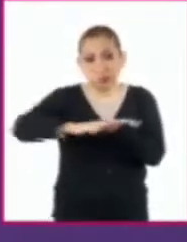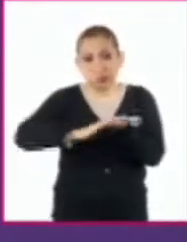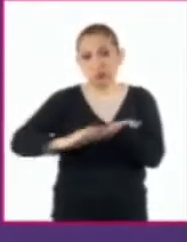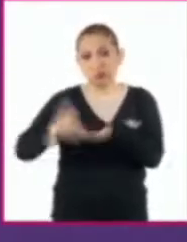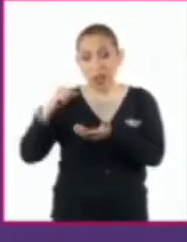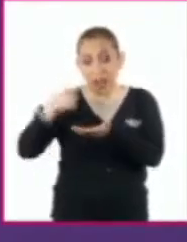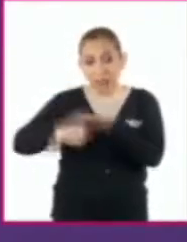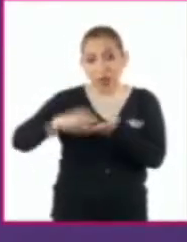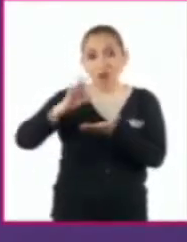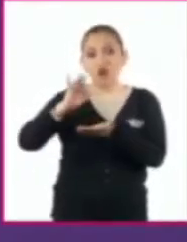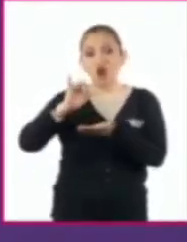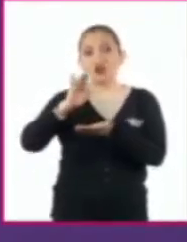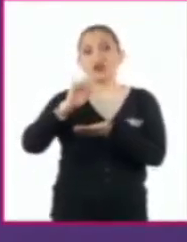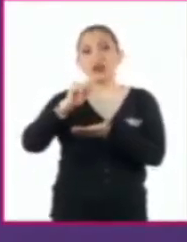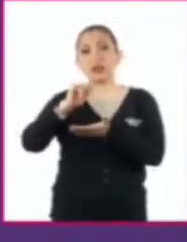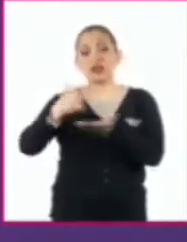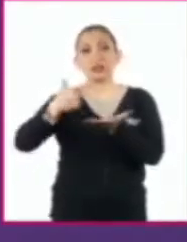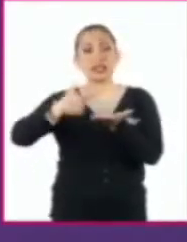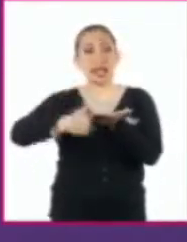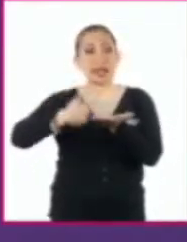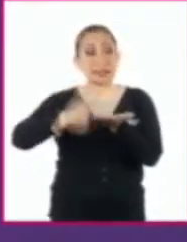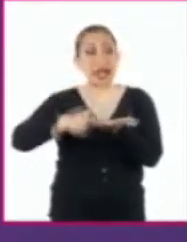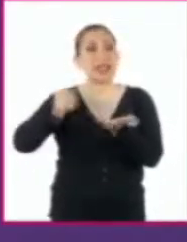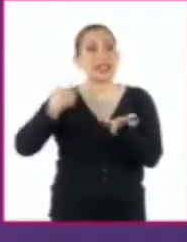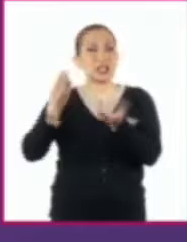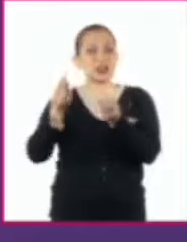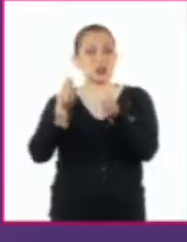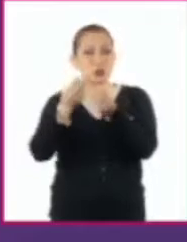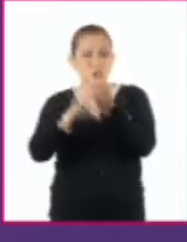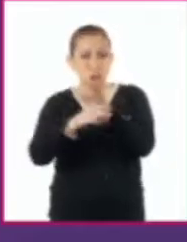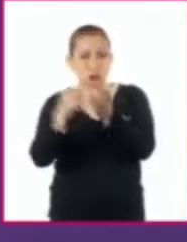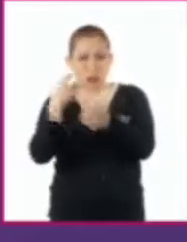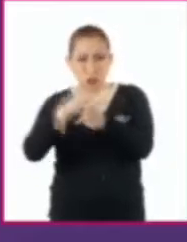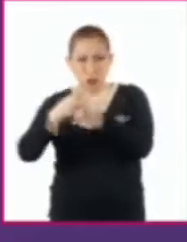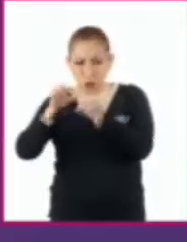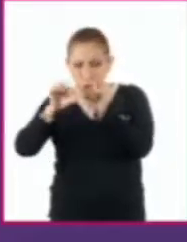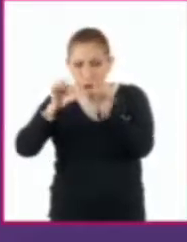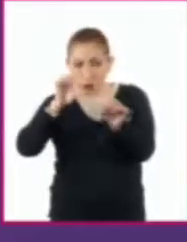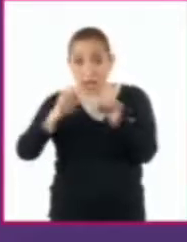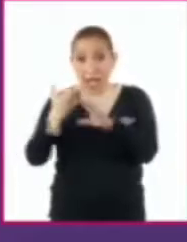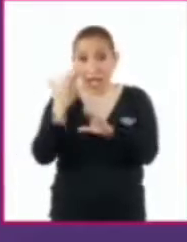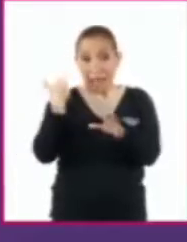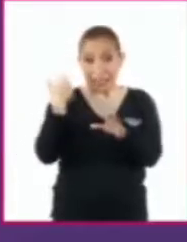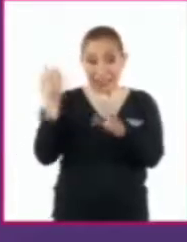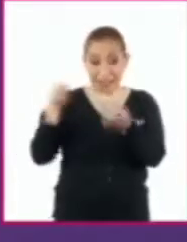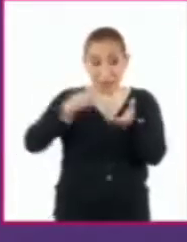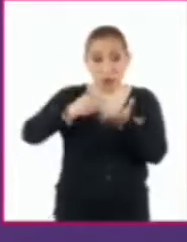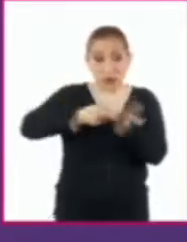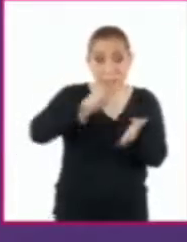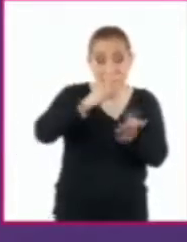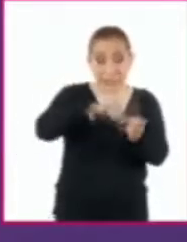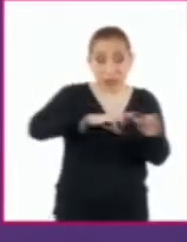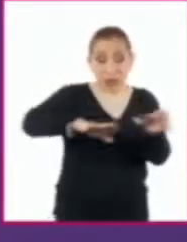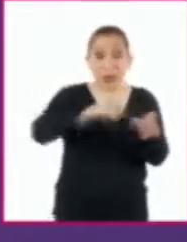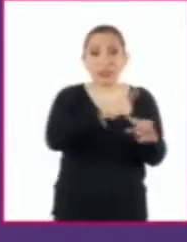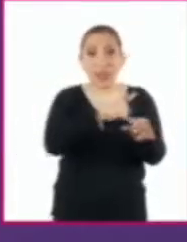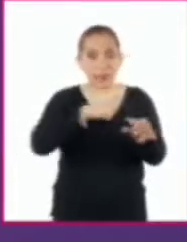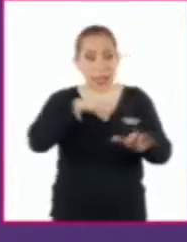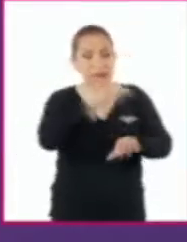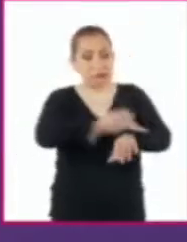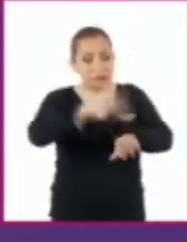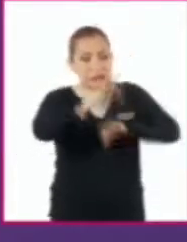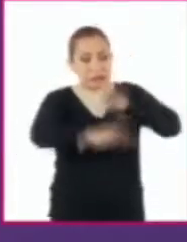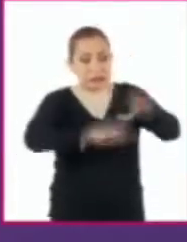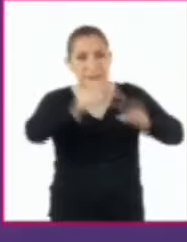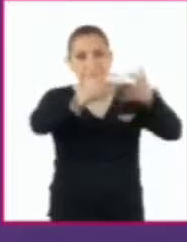que aportan fosfatos, grasas y sólidos suspendidos. Antes de regresar a la naturaleza, deben de ser procesadas